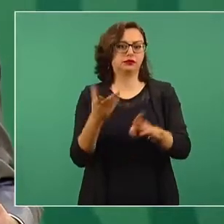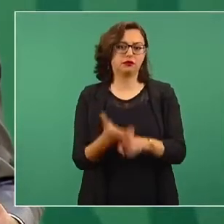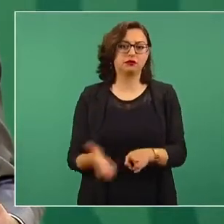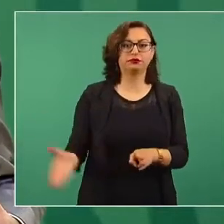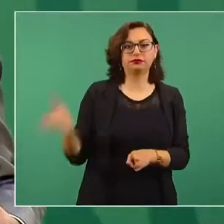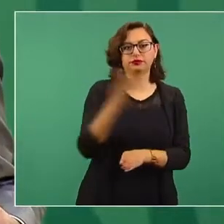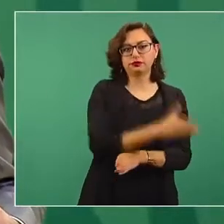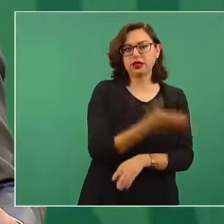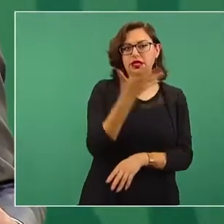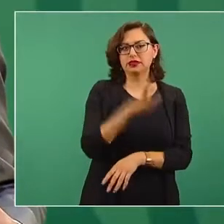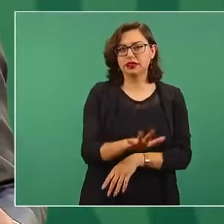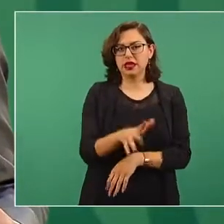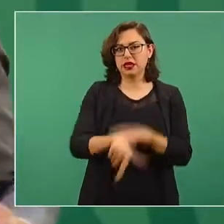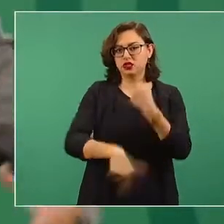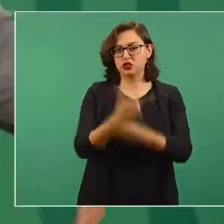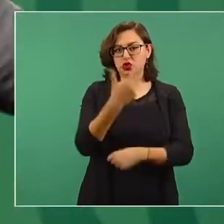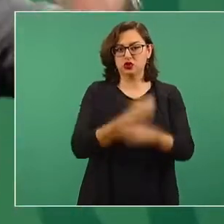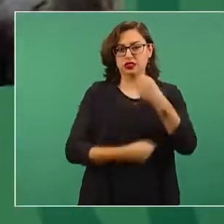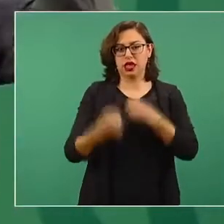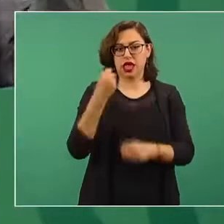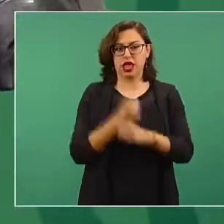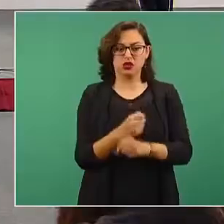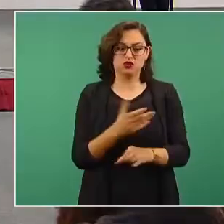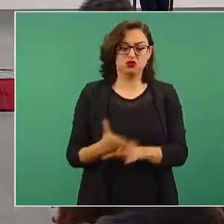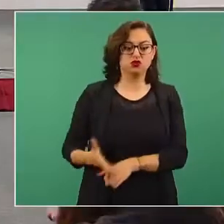10, 12 años y se hizo